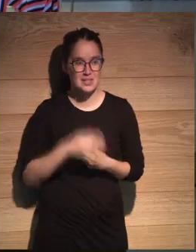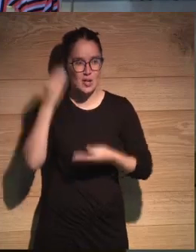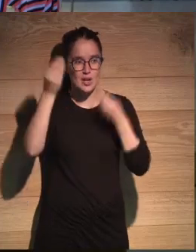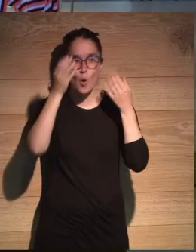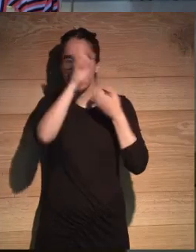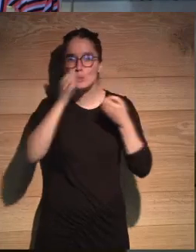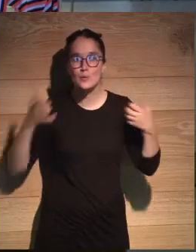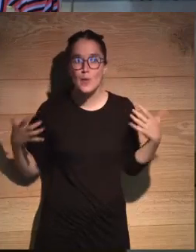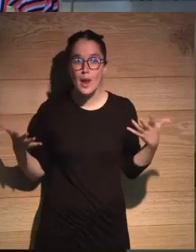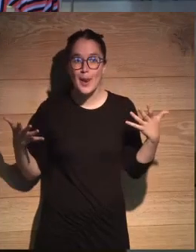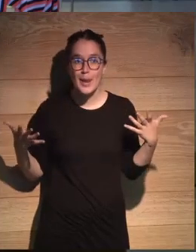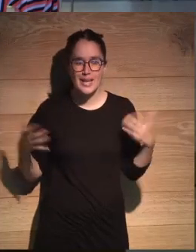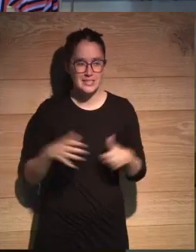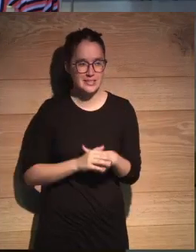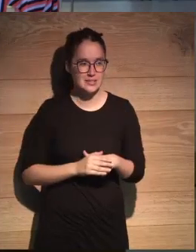pensáis?